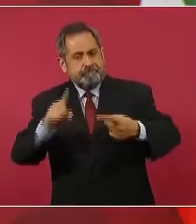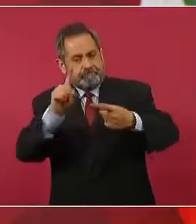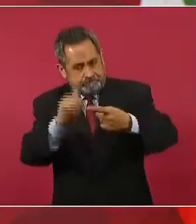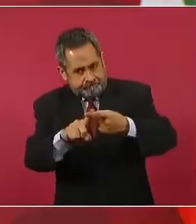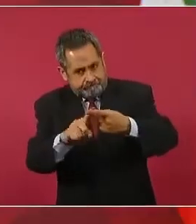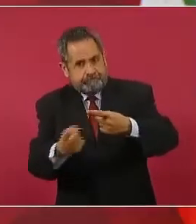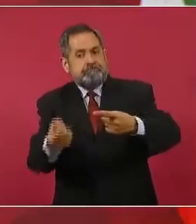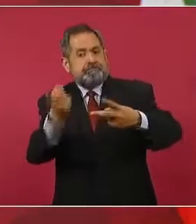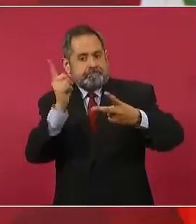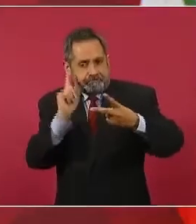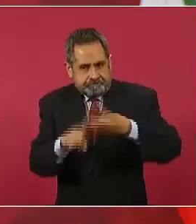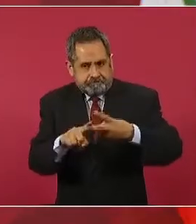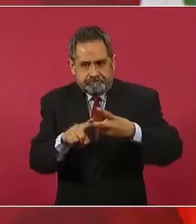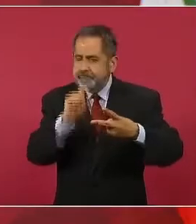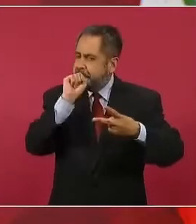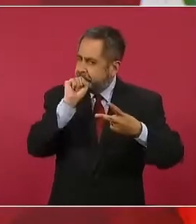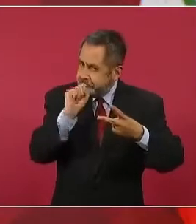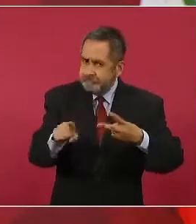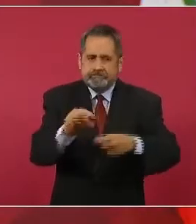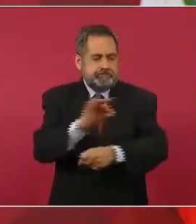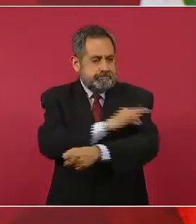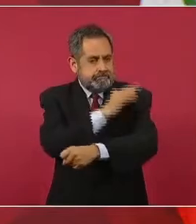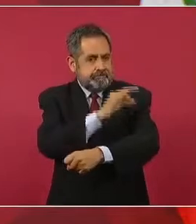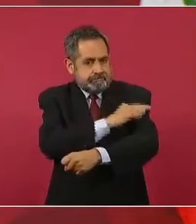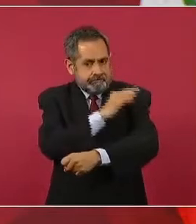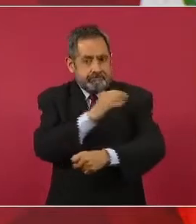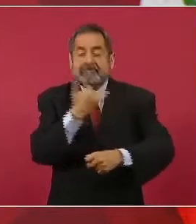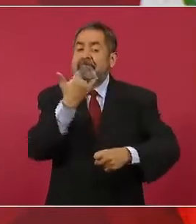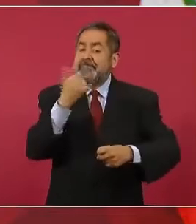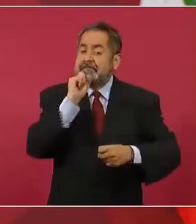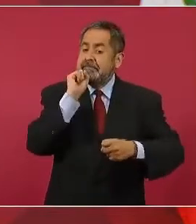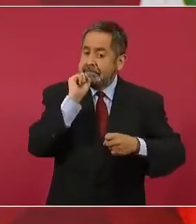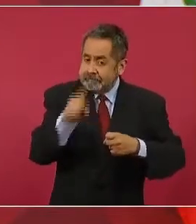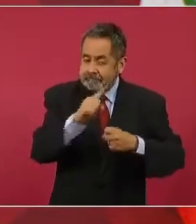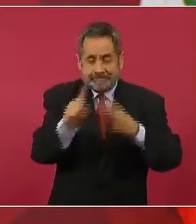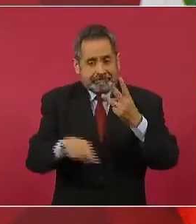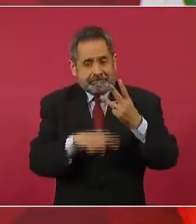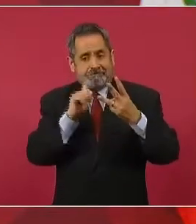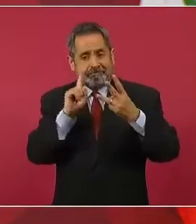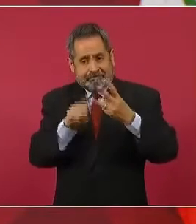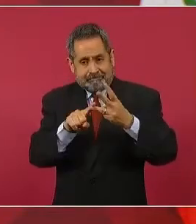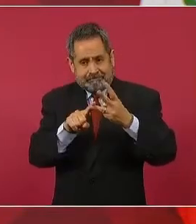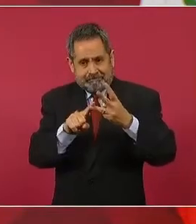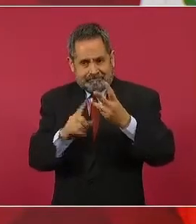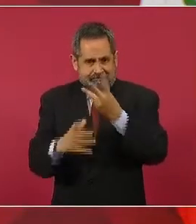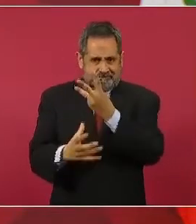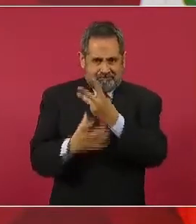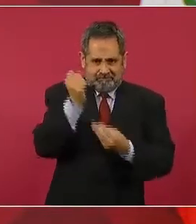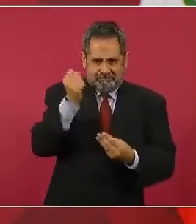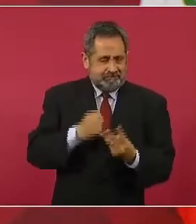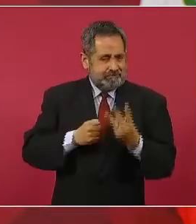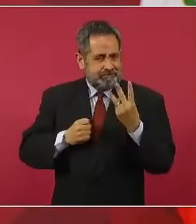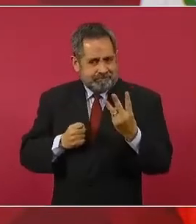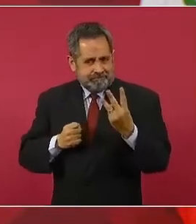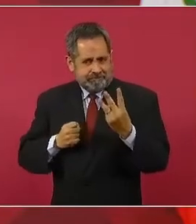vacunados, pues no todos con las 2 dosis, que eso es lo otro,